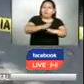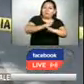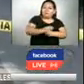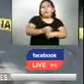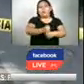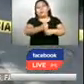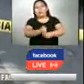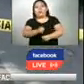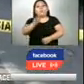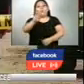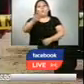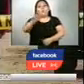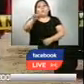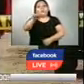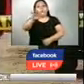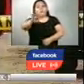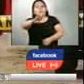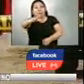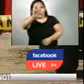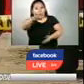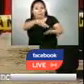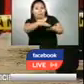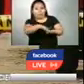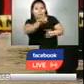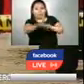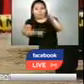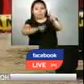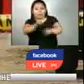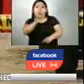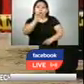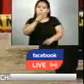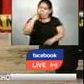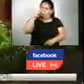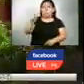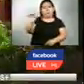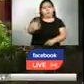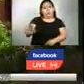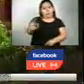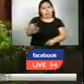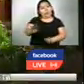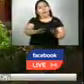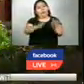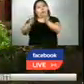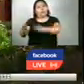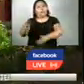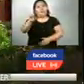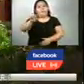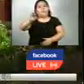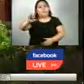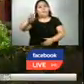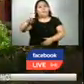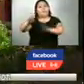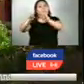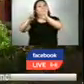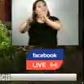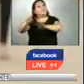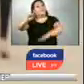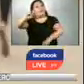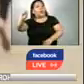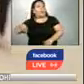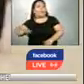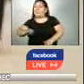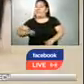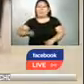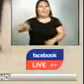el 40.5% de las personas comentó que ha mejorado versus a un 13.6% que dijo que